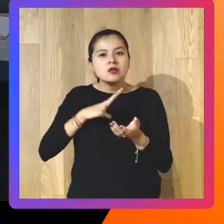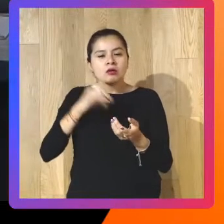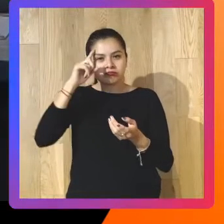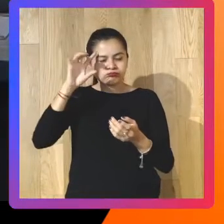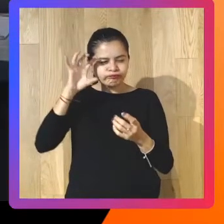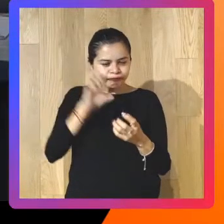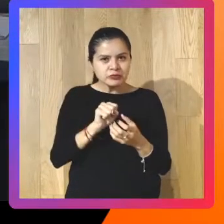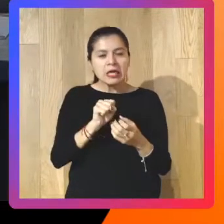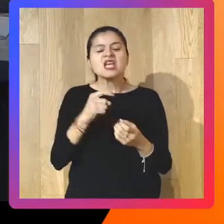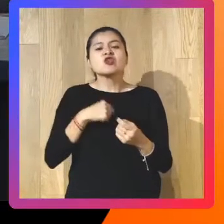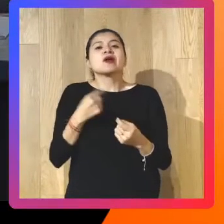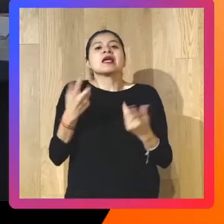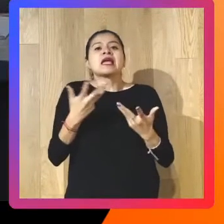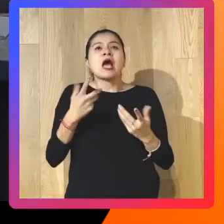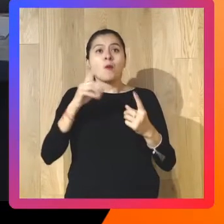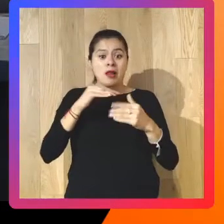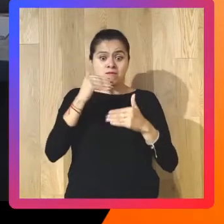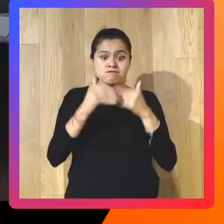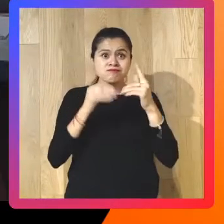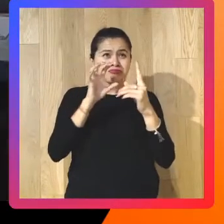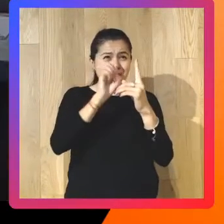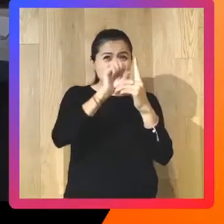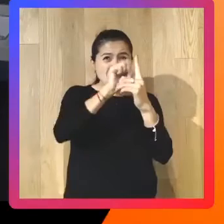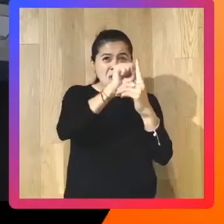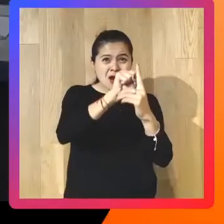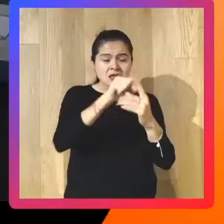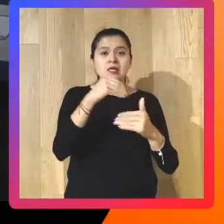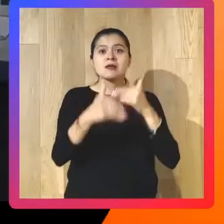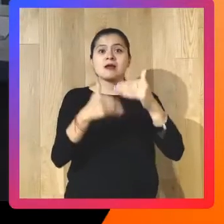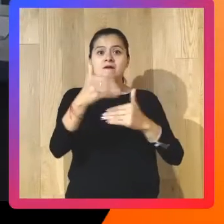qué se requiere para poder lograrlo y avanzar. Por favor.